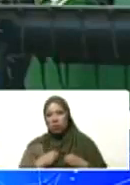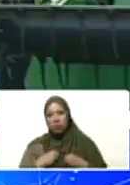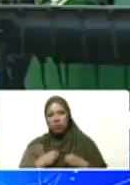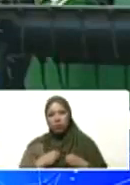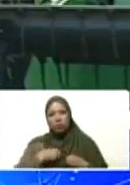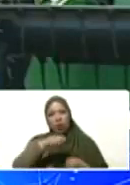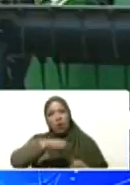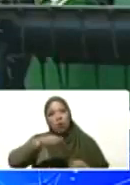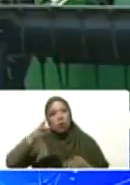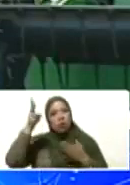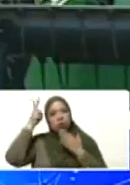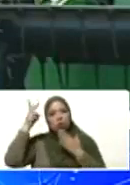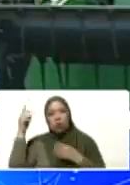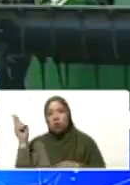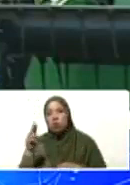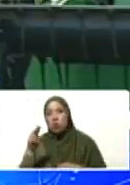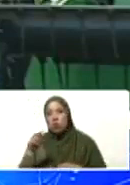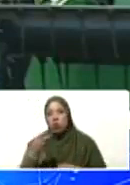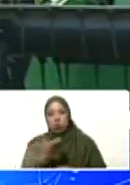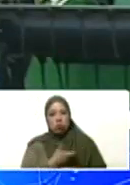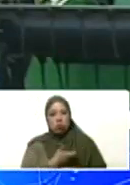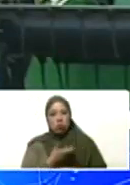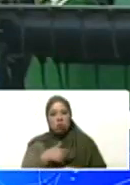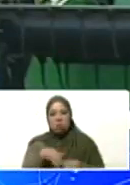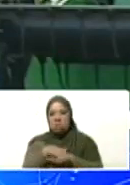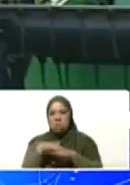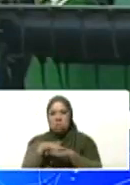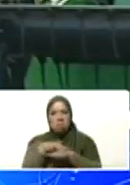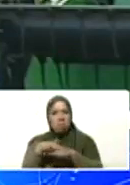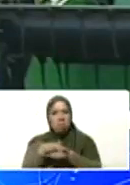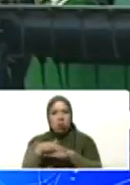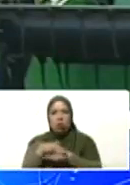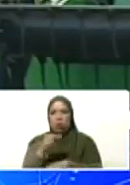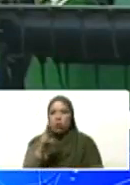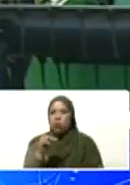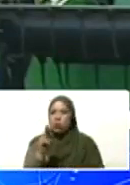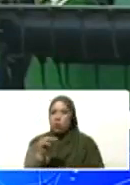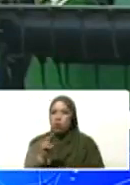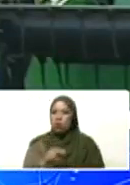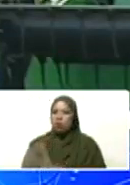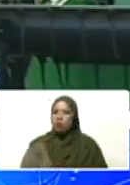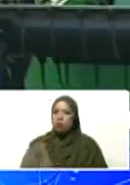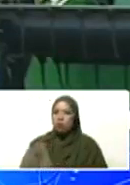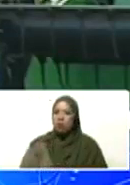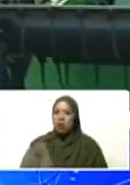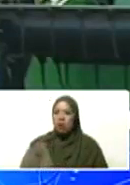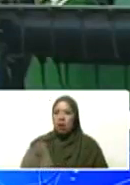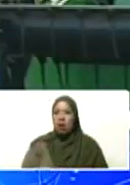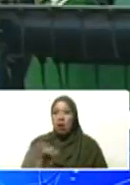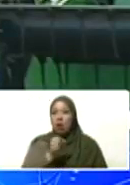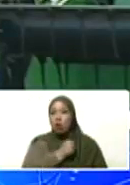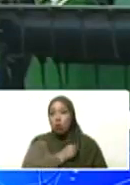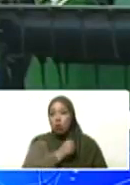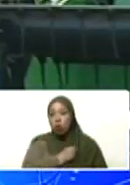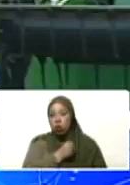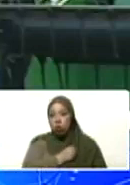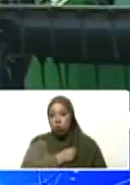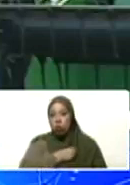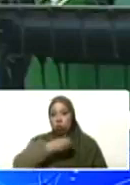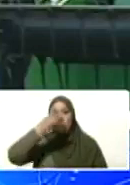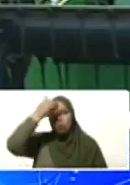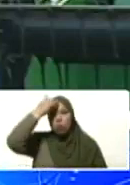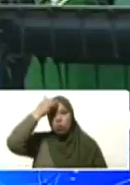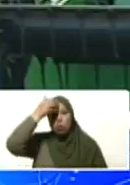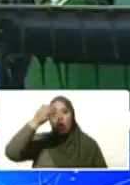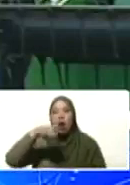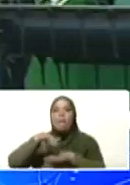que aún la corona española no pide perdón. Ya el Papa pidió perdón. El Papa